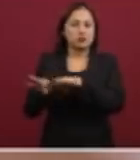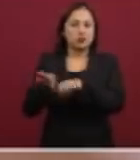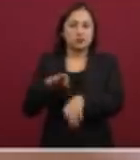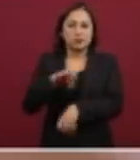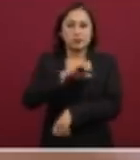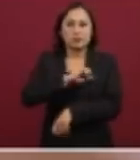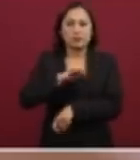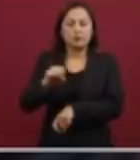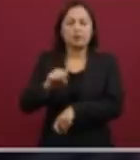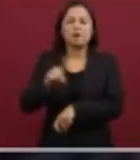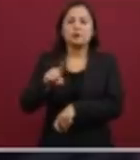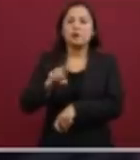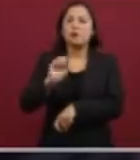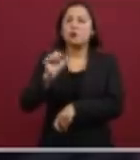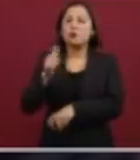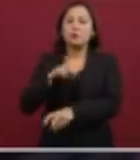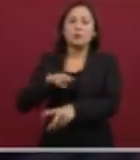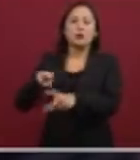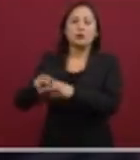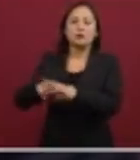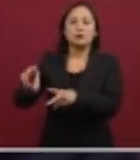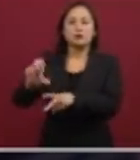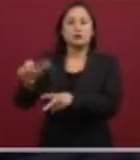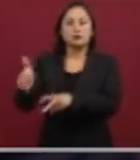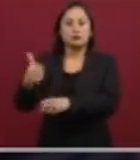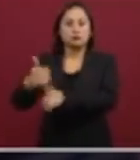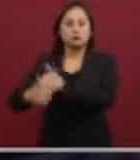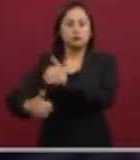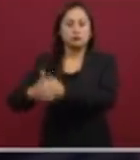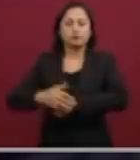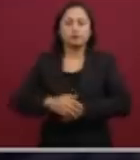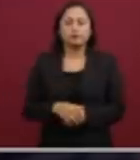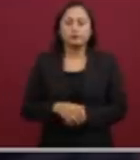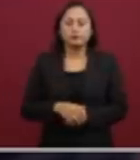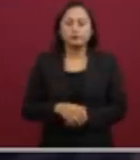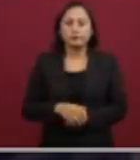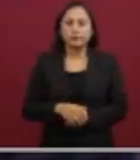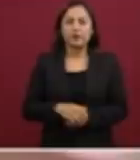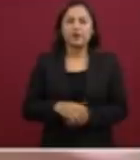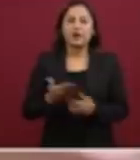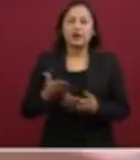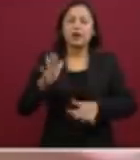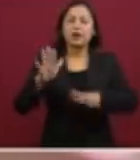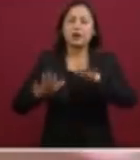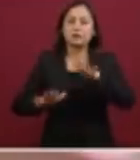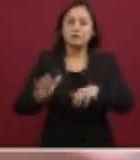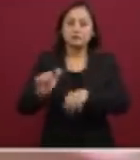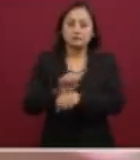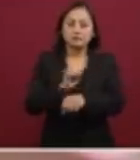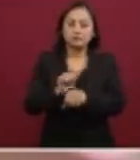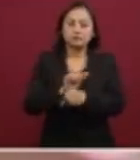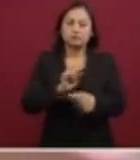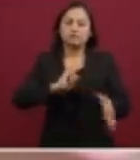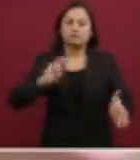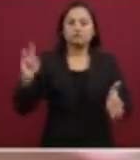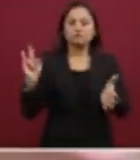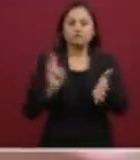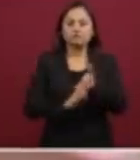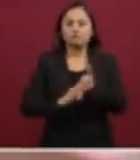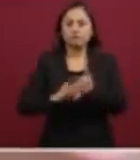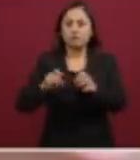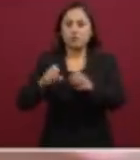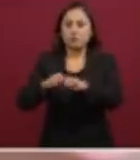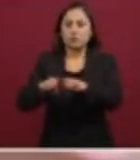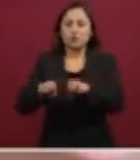contrarios. Se dan el lujo, inclusive, de rotular autos con las iniciales de sus cárteles. Es